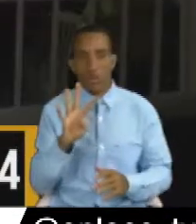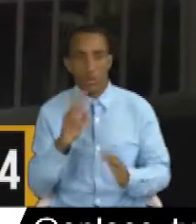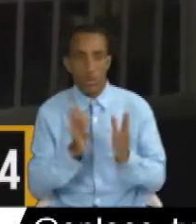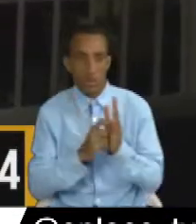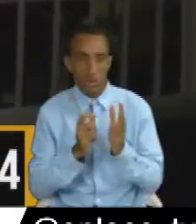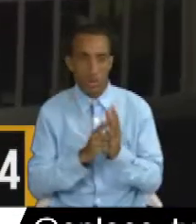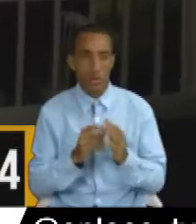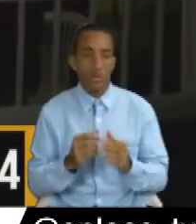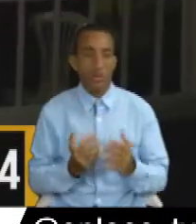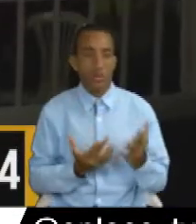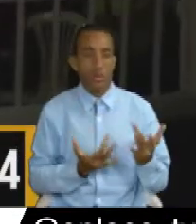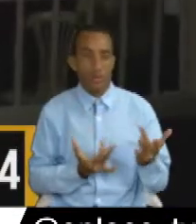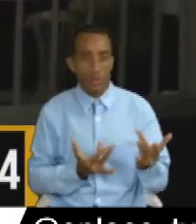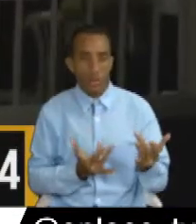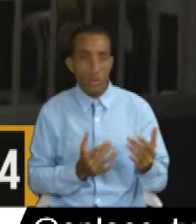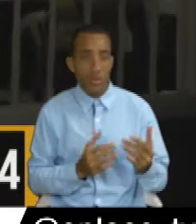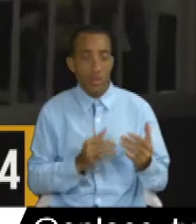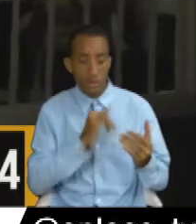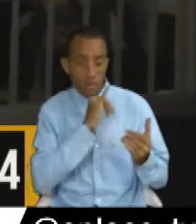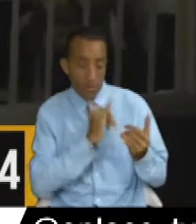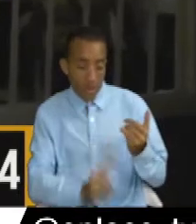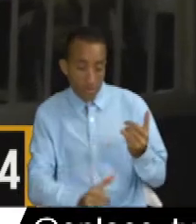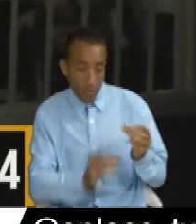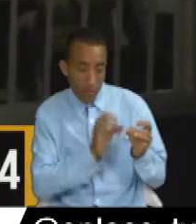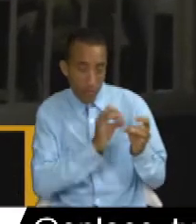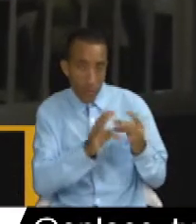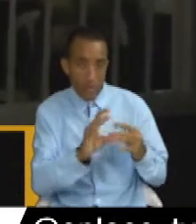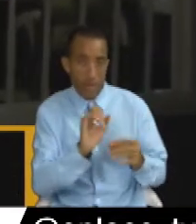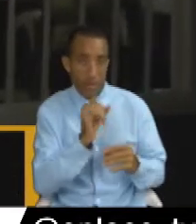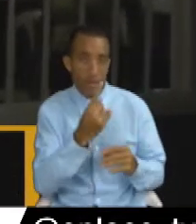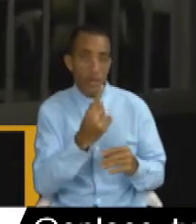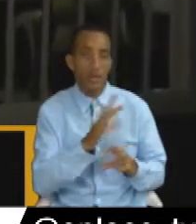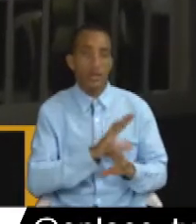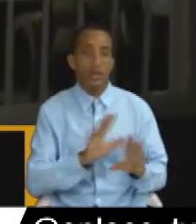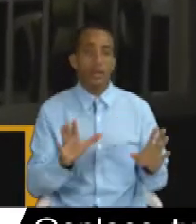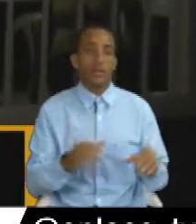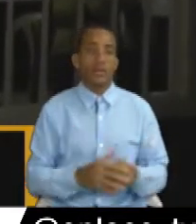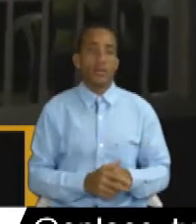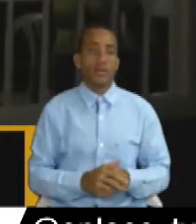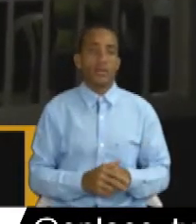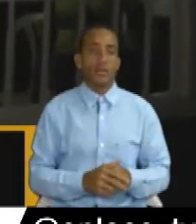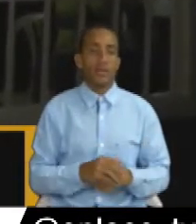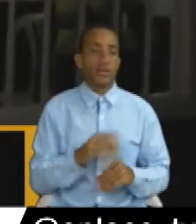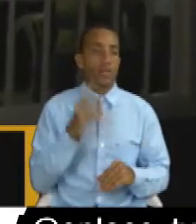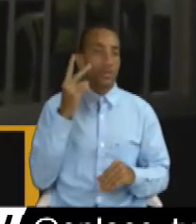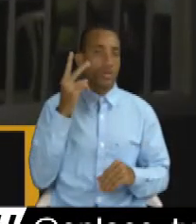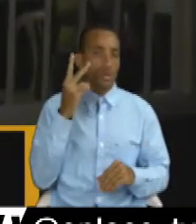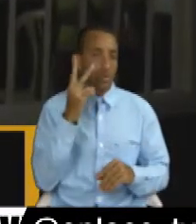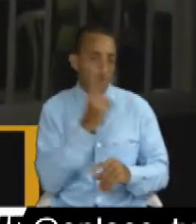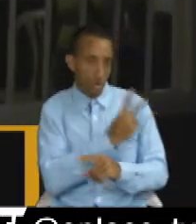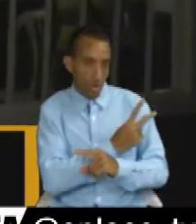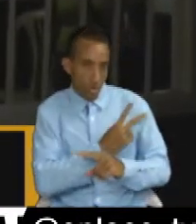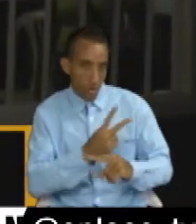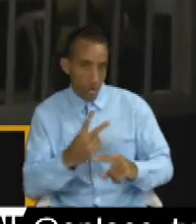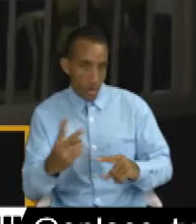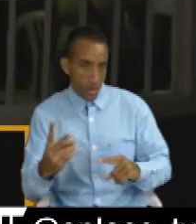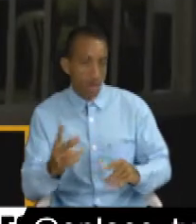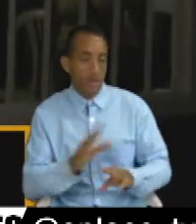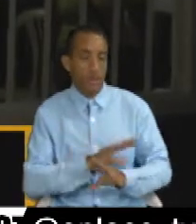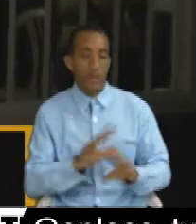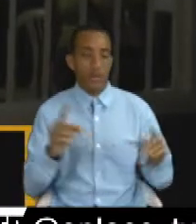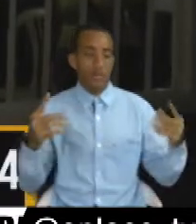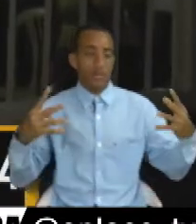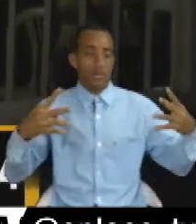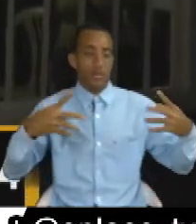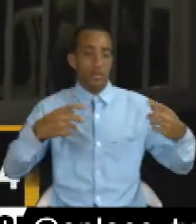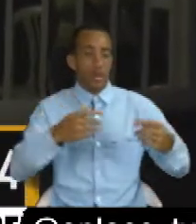esperando ya pues terminar la primera fase que se va a jugar ya prácticamente en 2 semanas, se va a jugar la ronda de eliminación directa y en el momento